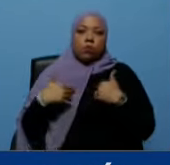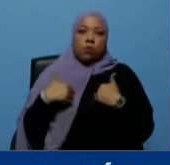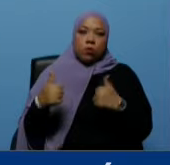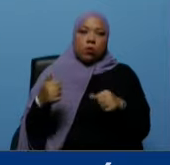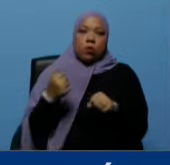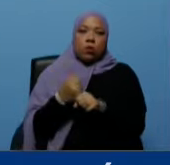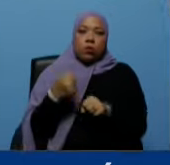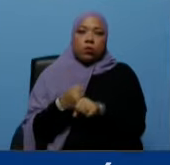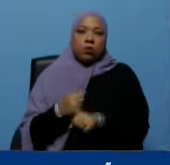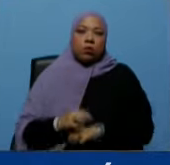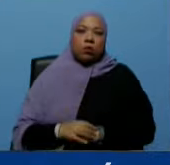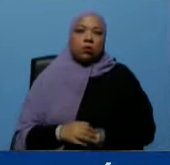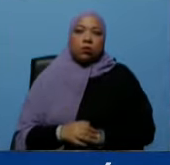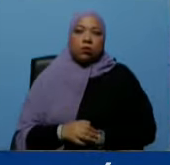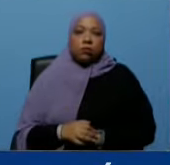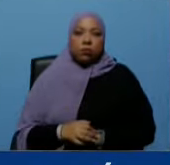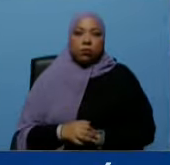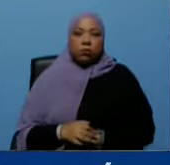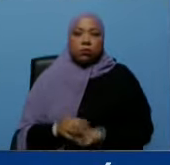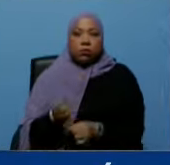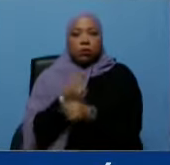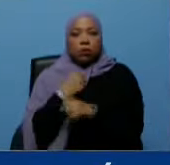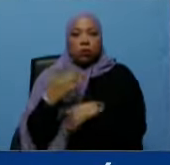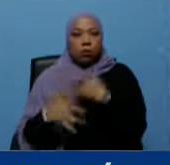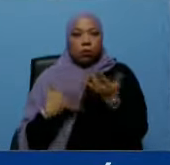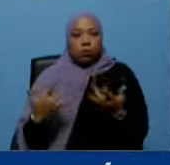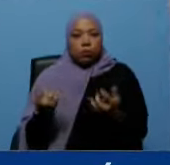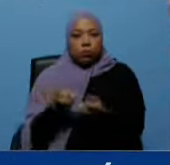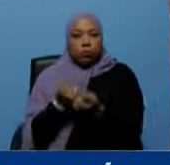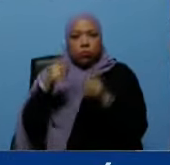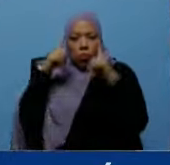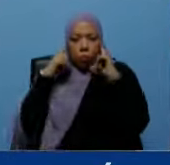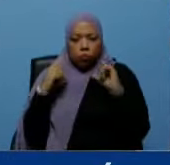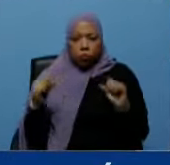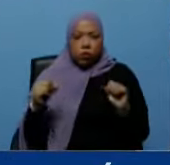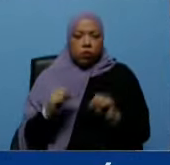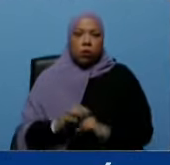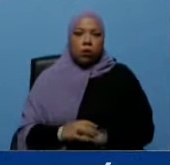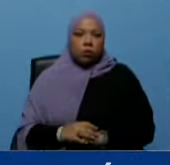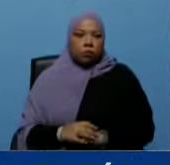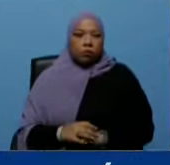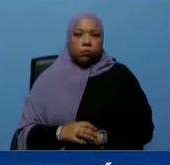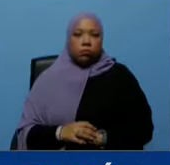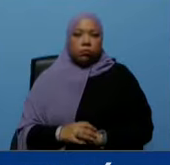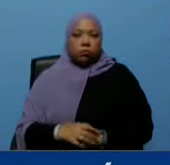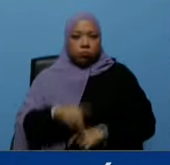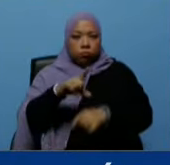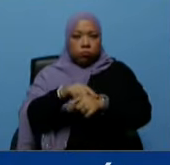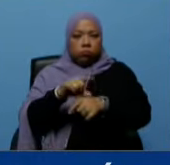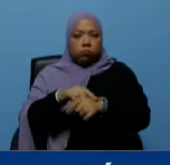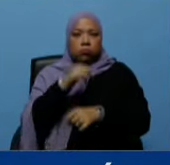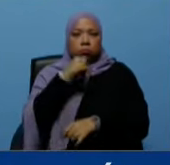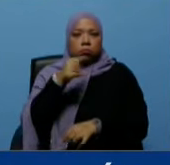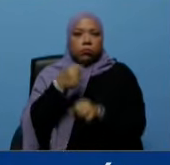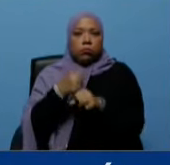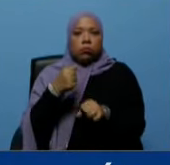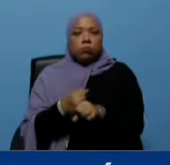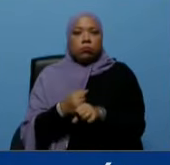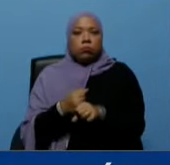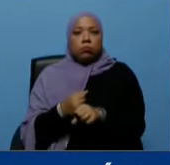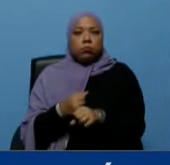estamos entregando. Mucho amor, mucho profesionalismo. Y de la doctora Mayi